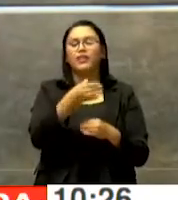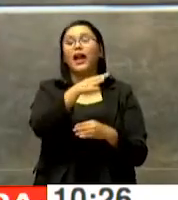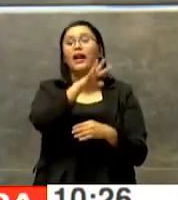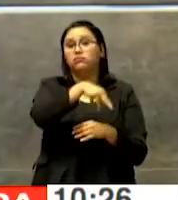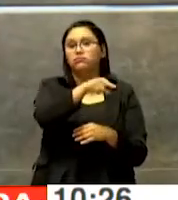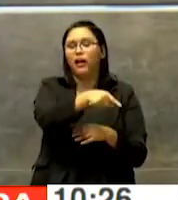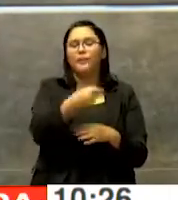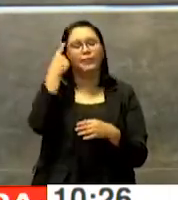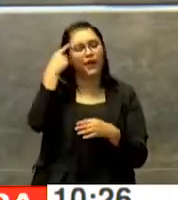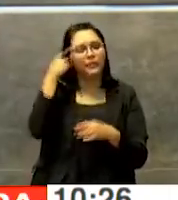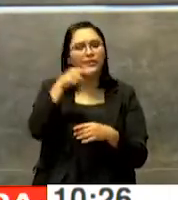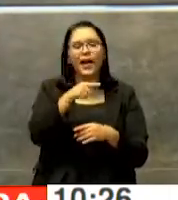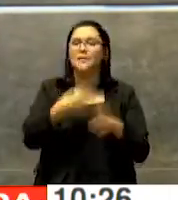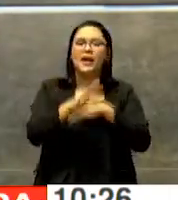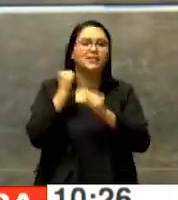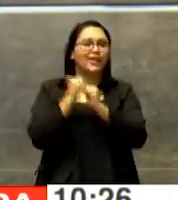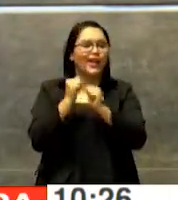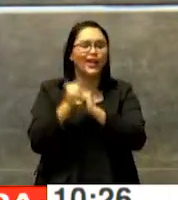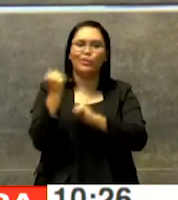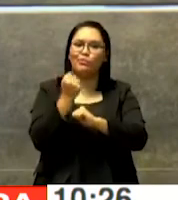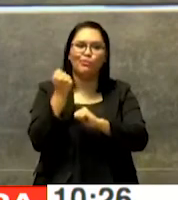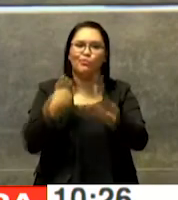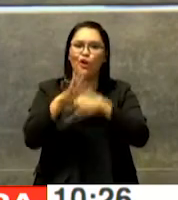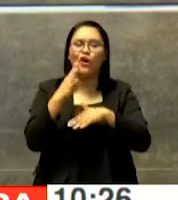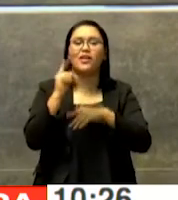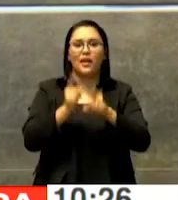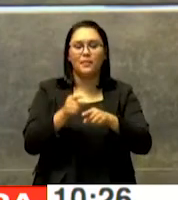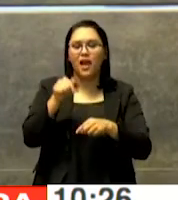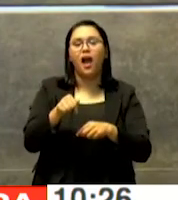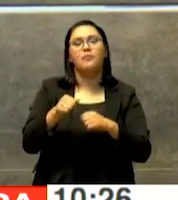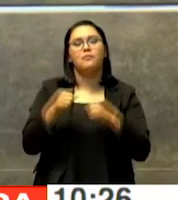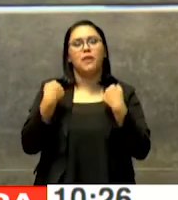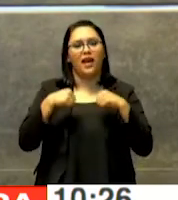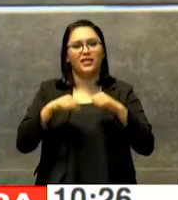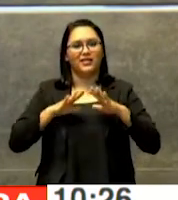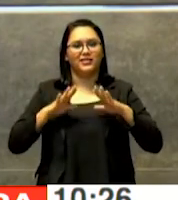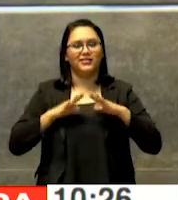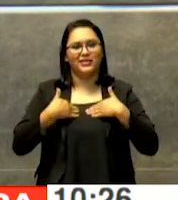para el desarrollo deportivo y las prácticas saludables en la República Argentina.